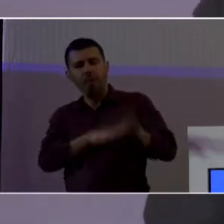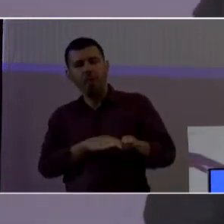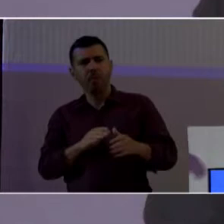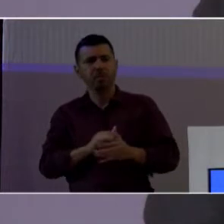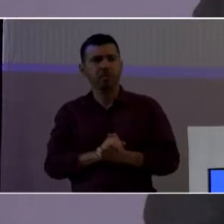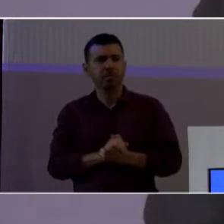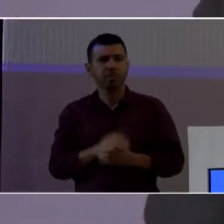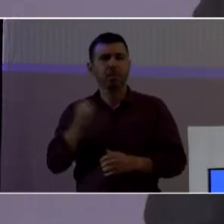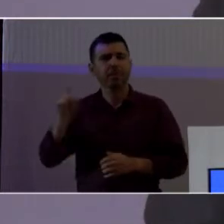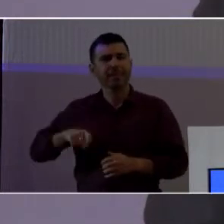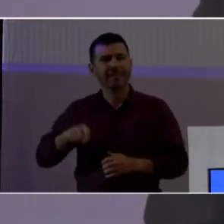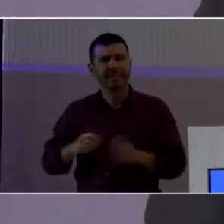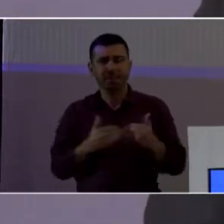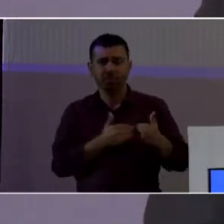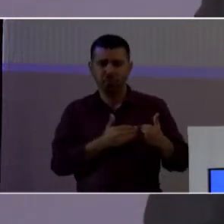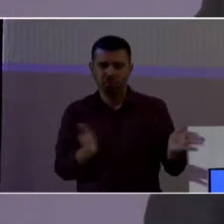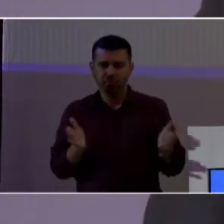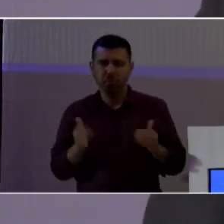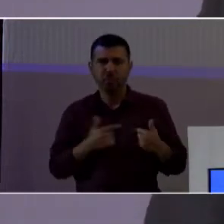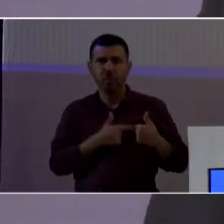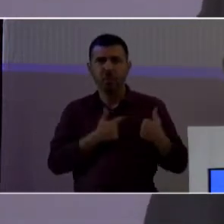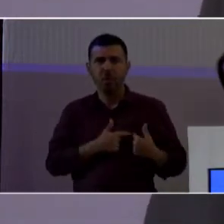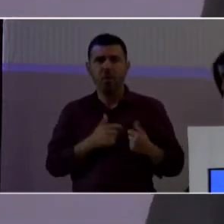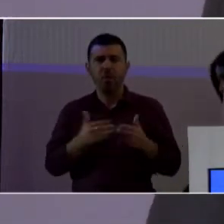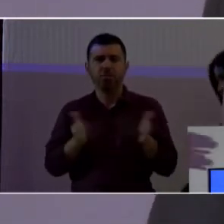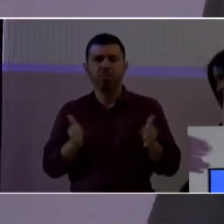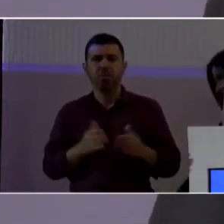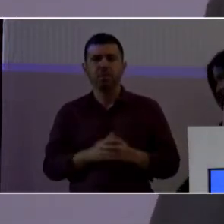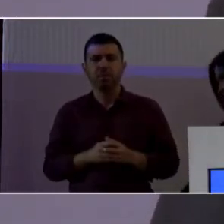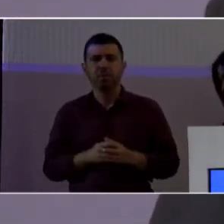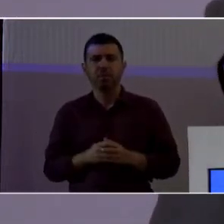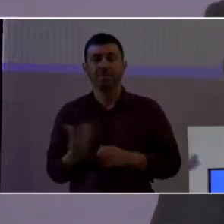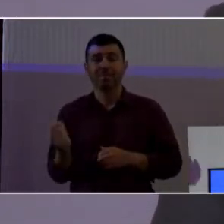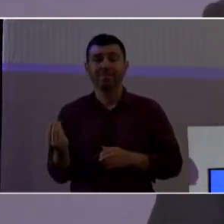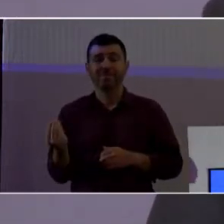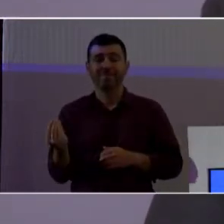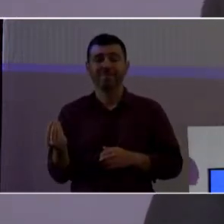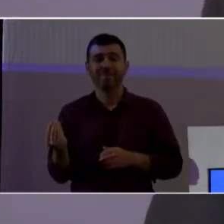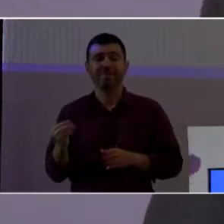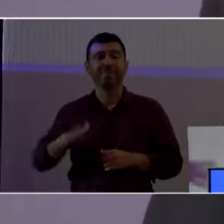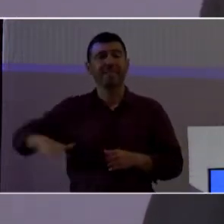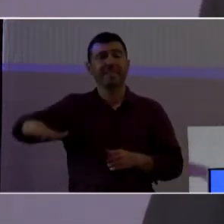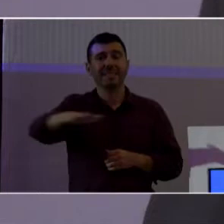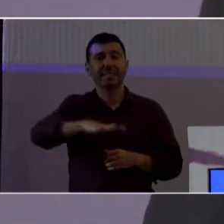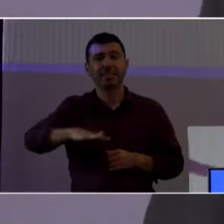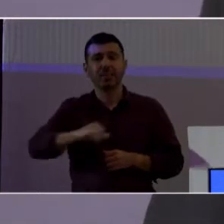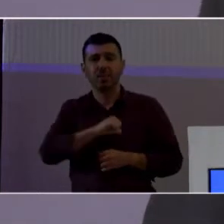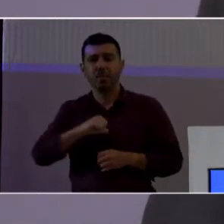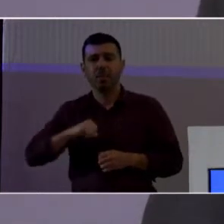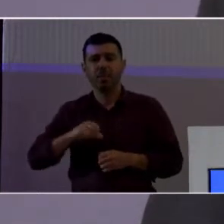nuestros corazones y sobre todo el sector privado tiene que ponerse presente.